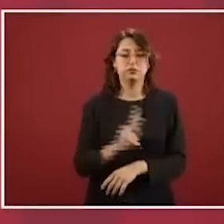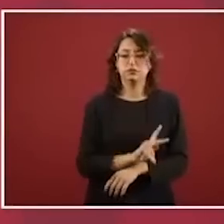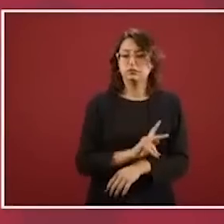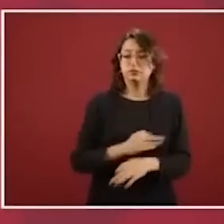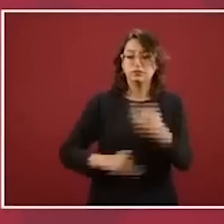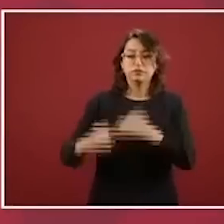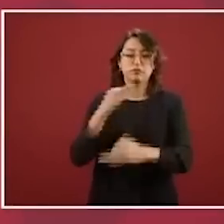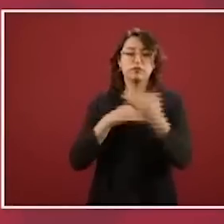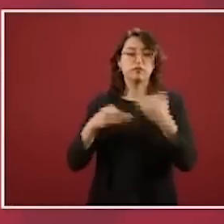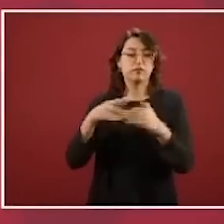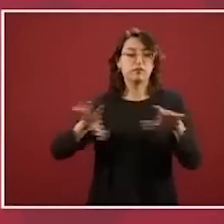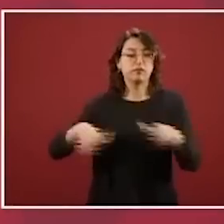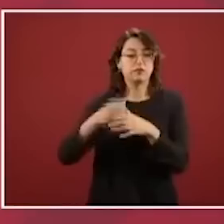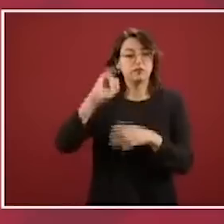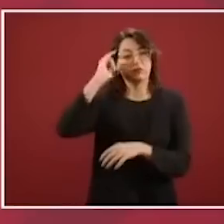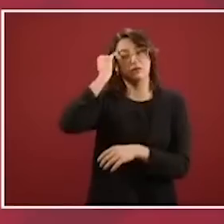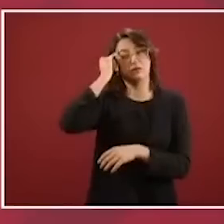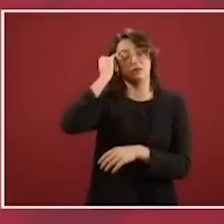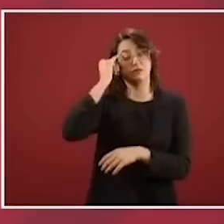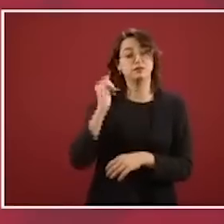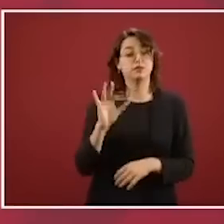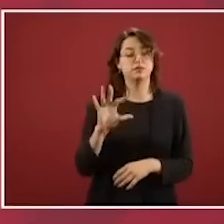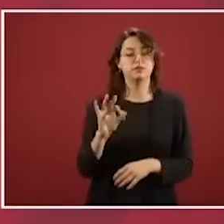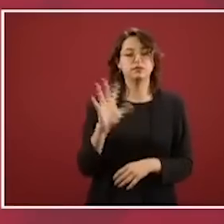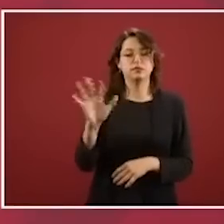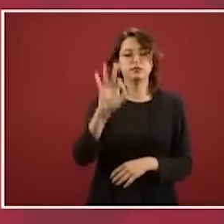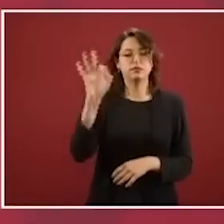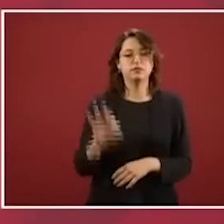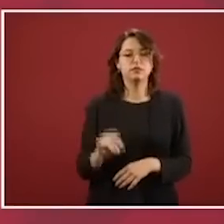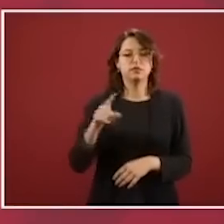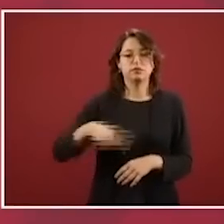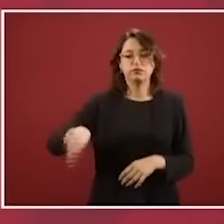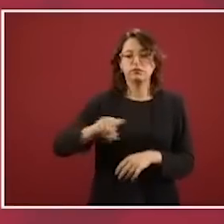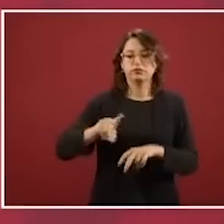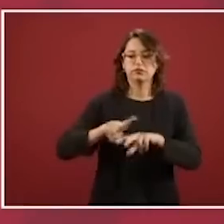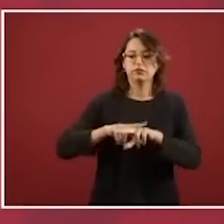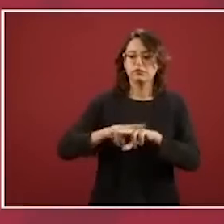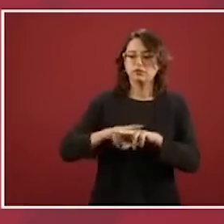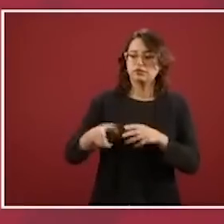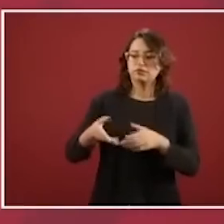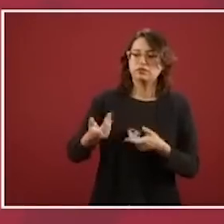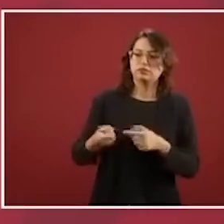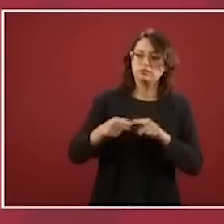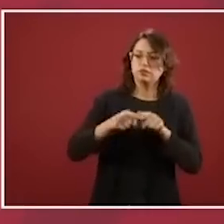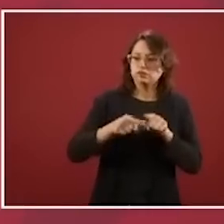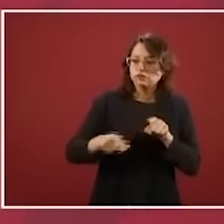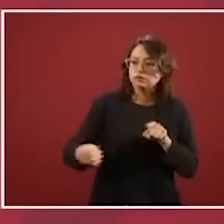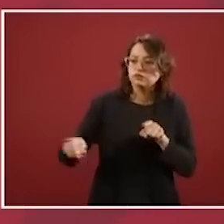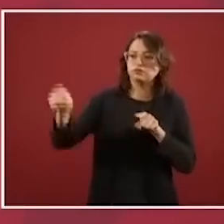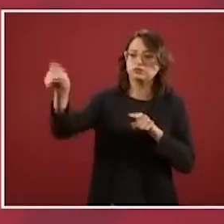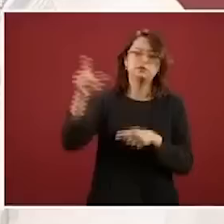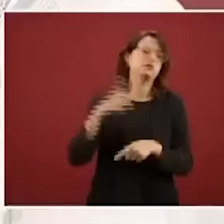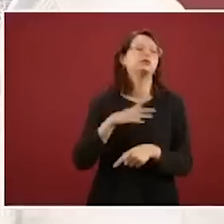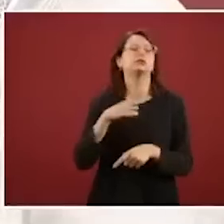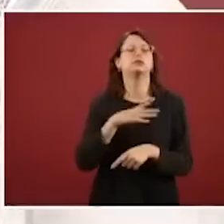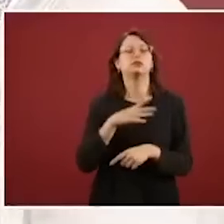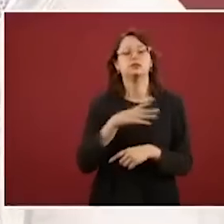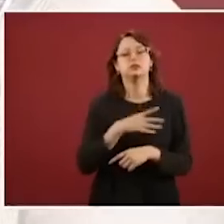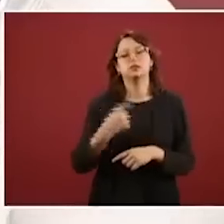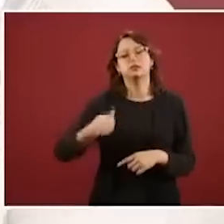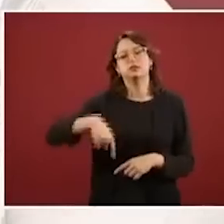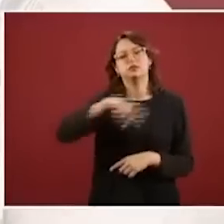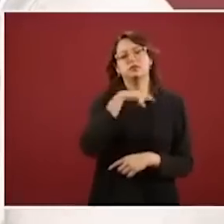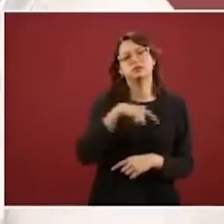indígenas que están en el trayecto de este importante proyecto. Nosotros